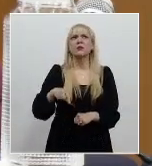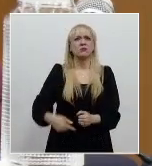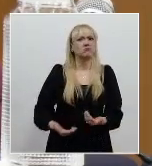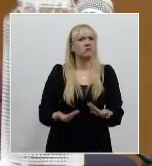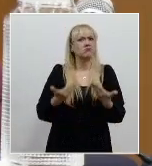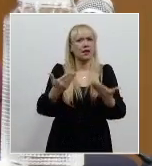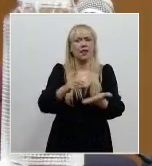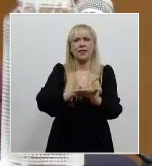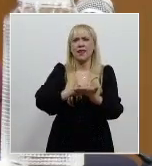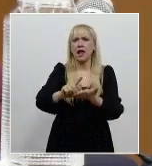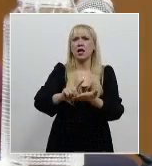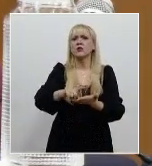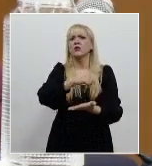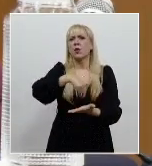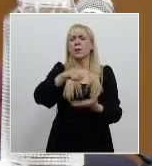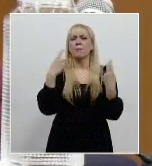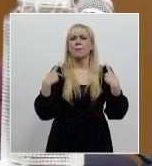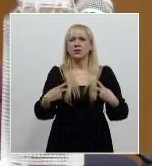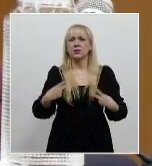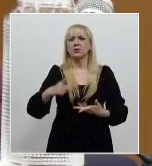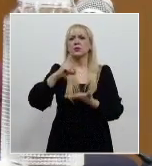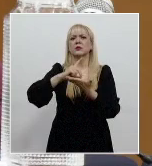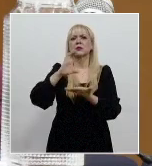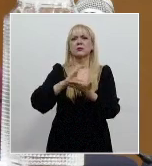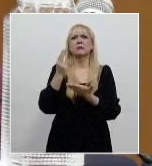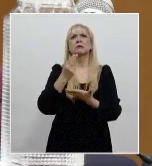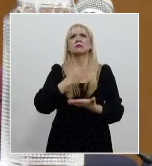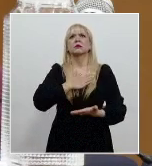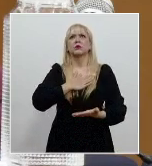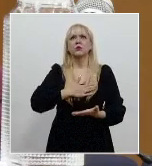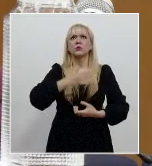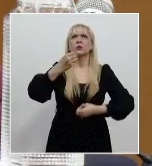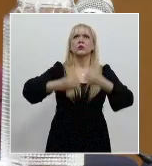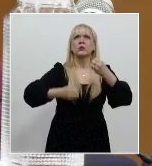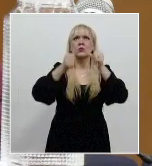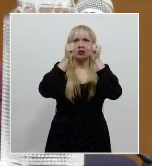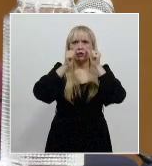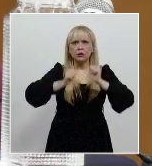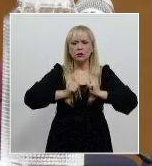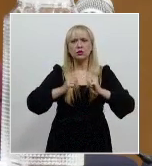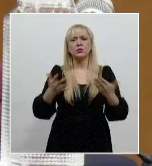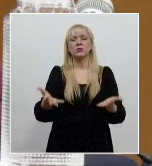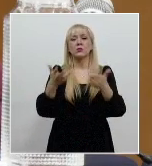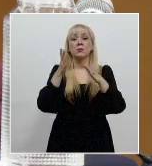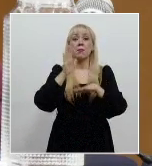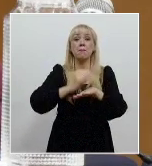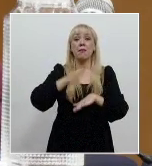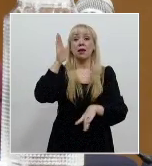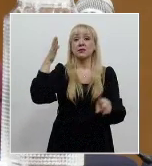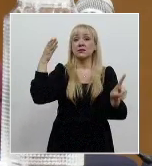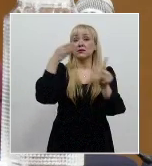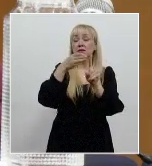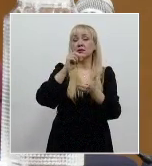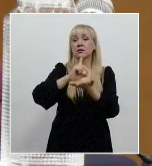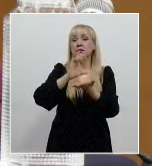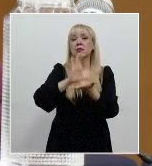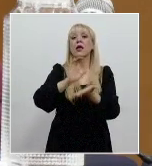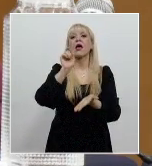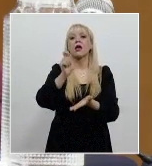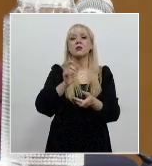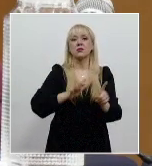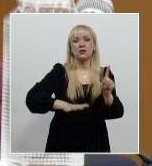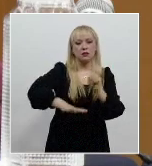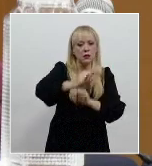derecho de acceso a la justicia de personas con discapacidad, impulsando un nuevo paradigma de atención a la discapacidad bajo el modelo